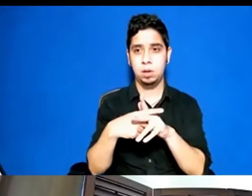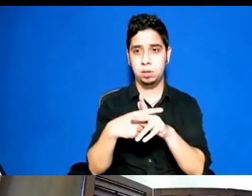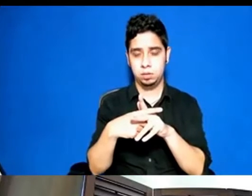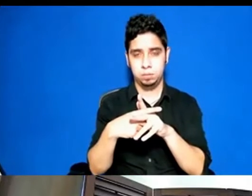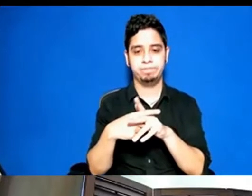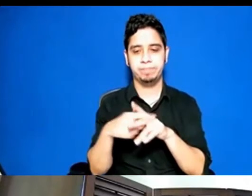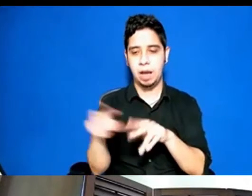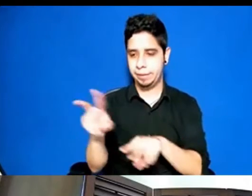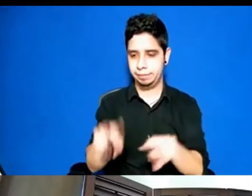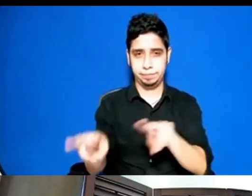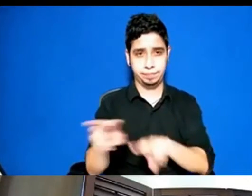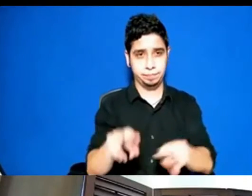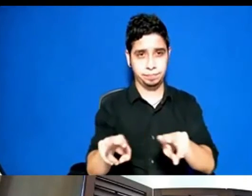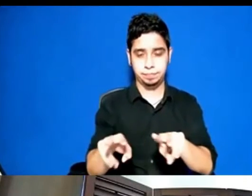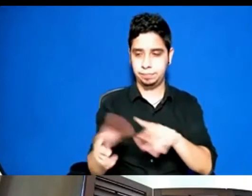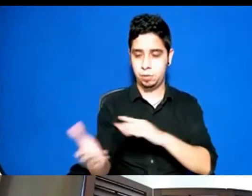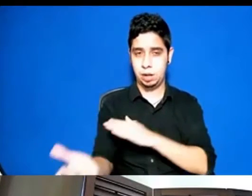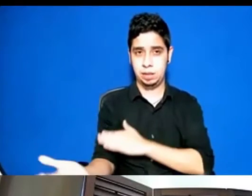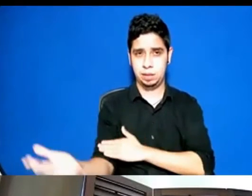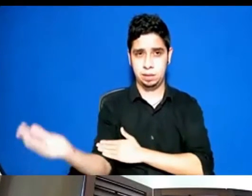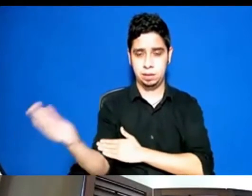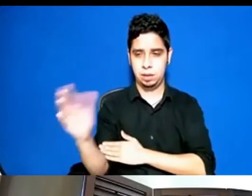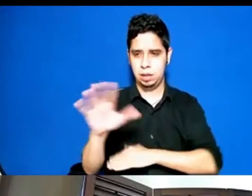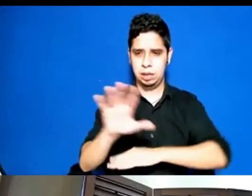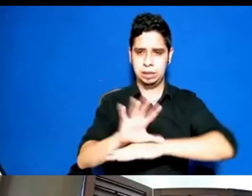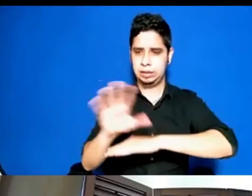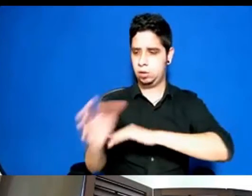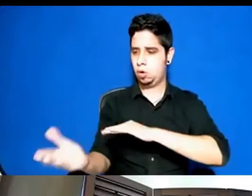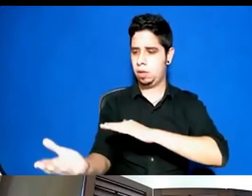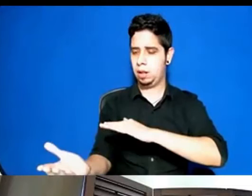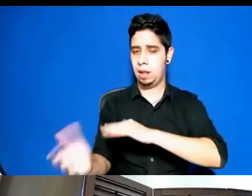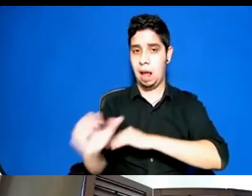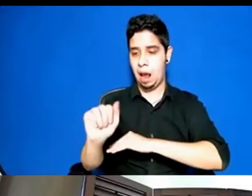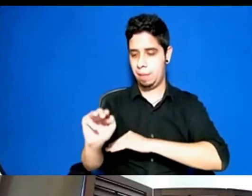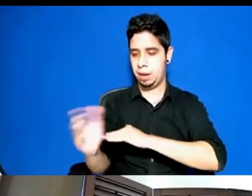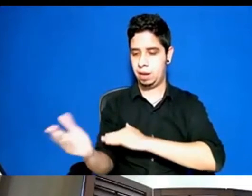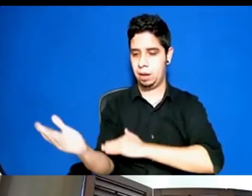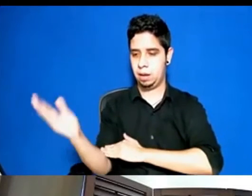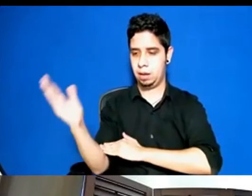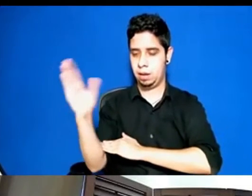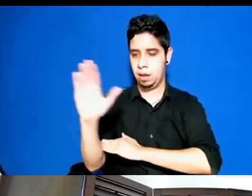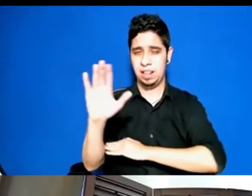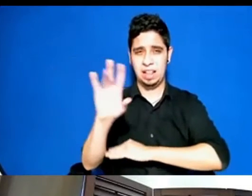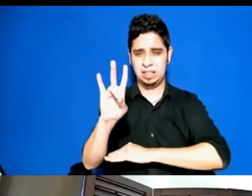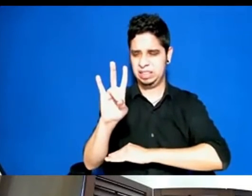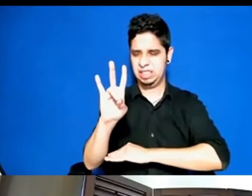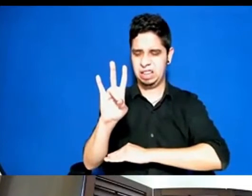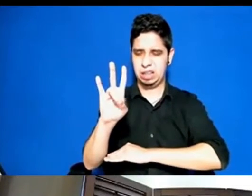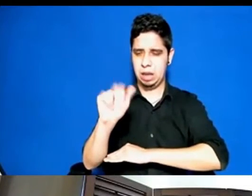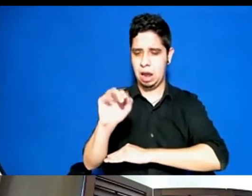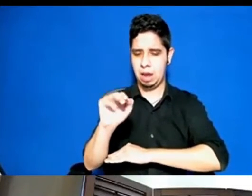patrullajes, el diurno, entre las 5:30 de la mañana y las 7:30 de la mañana, para que